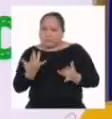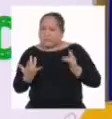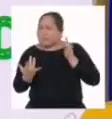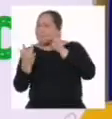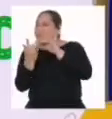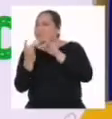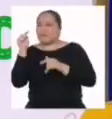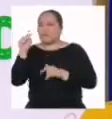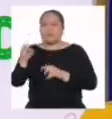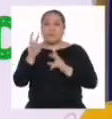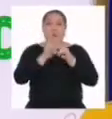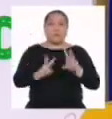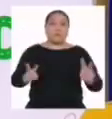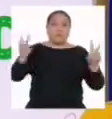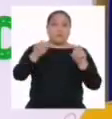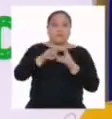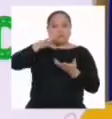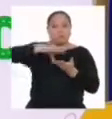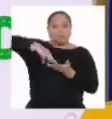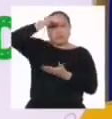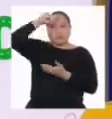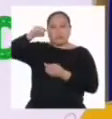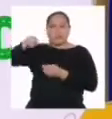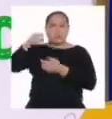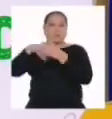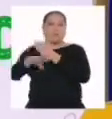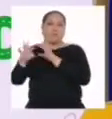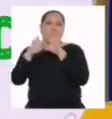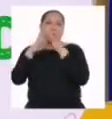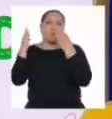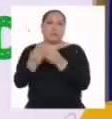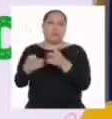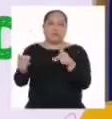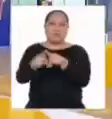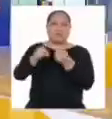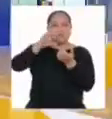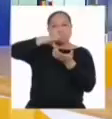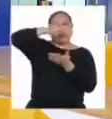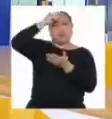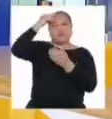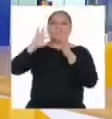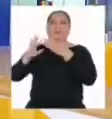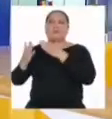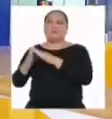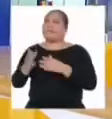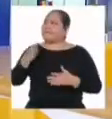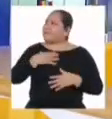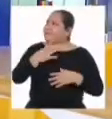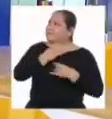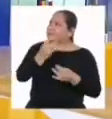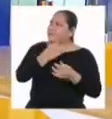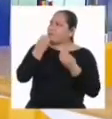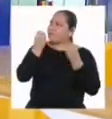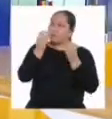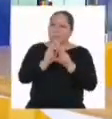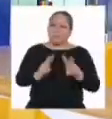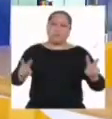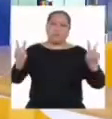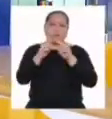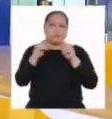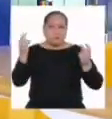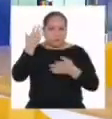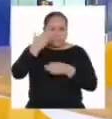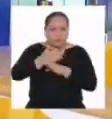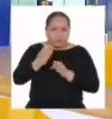empatía. Estos valores los aprendemos en nuestras familias y en nuestra comunidad. Qué interesante cómo los valores que